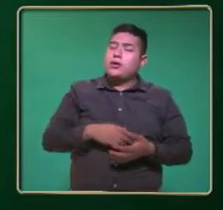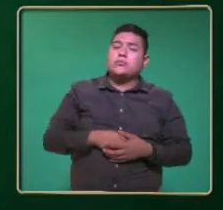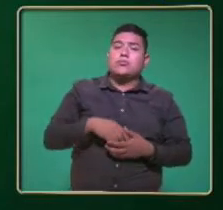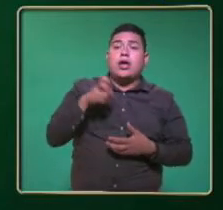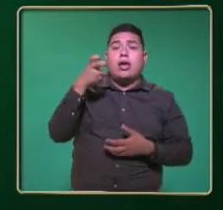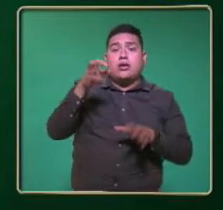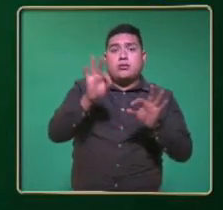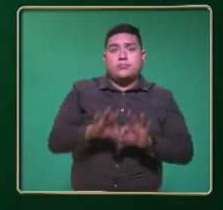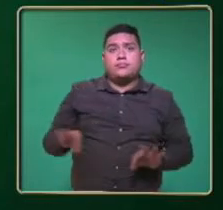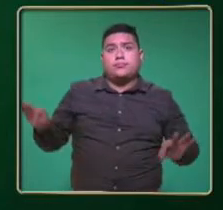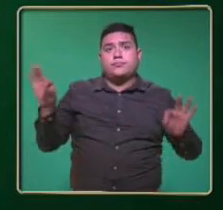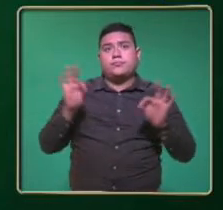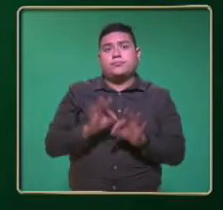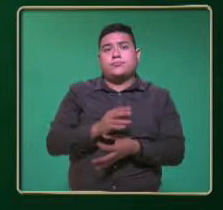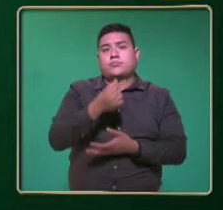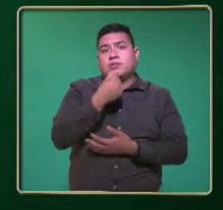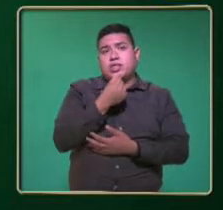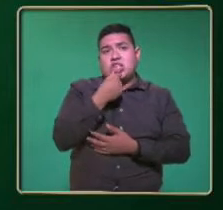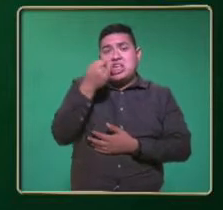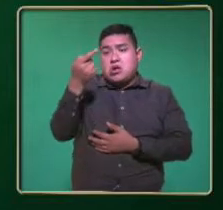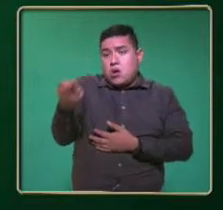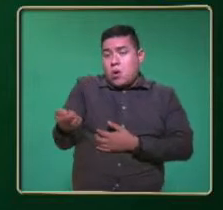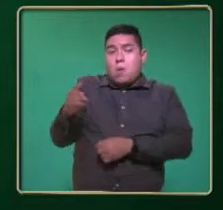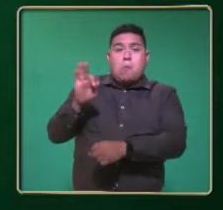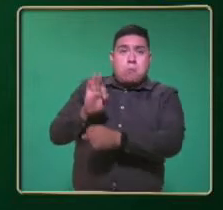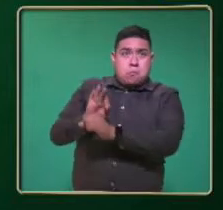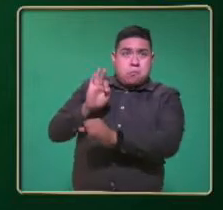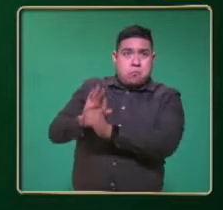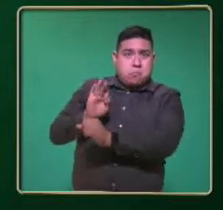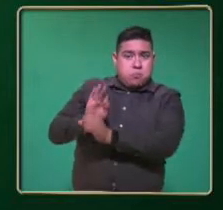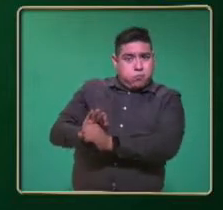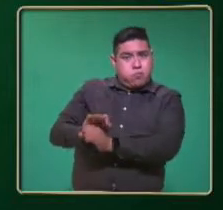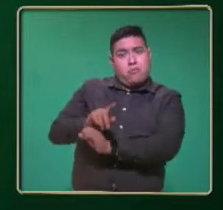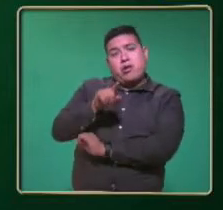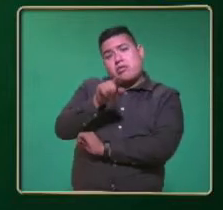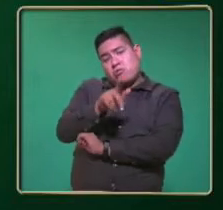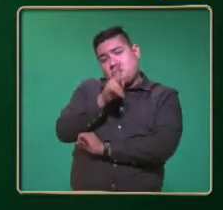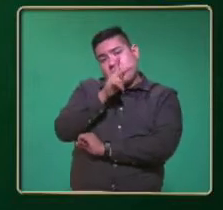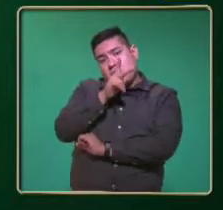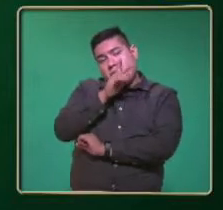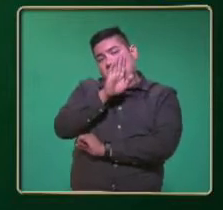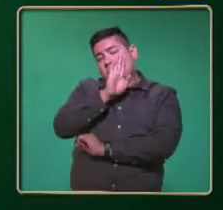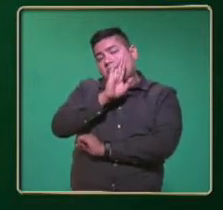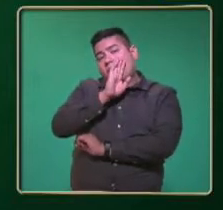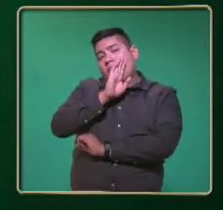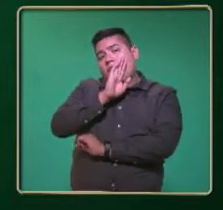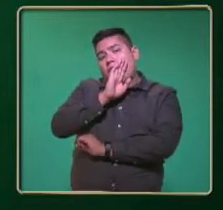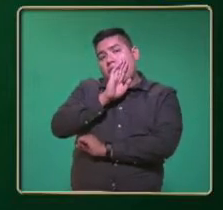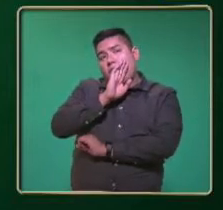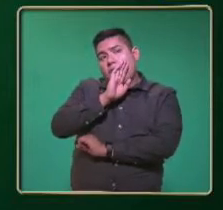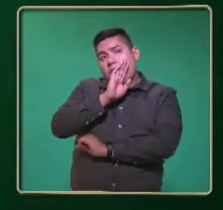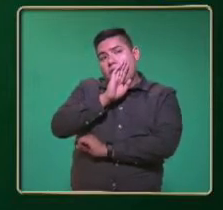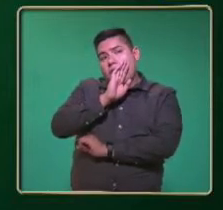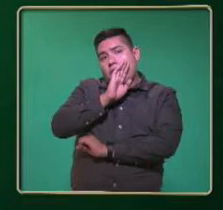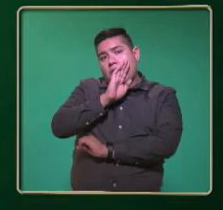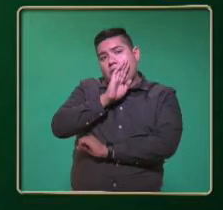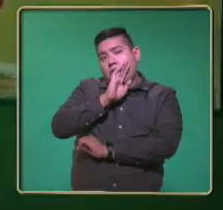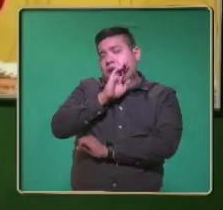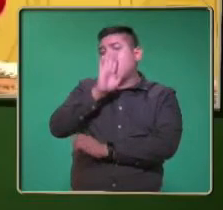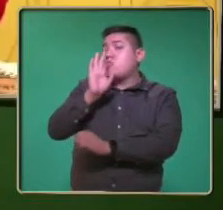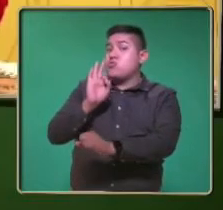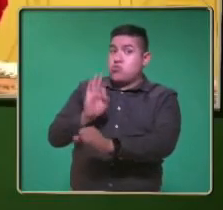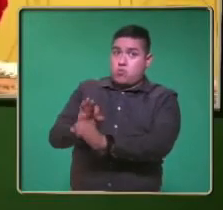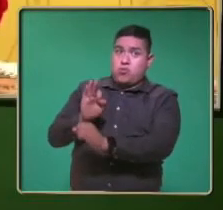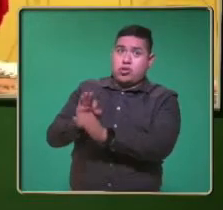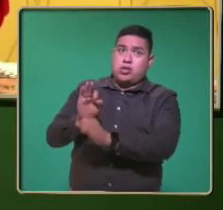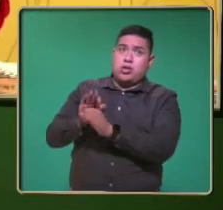importante. El niño se va a sentir protegido porque tú como mamá eres quien le está dando esa